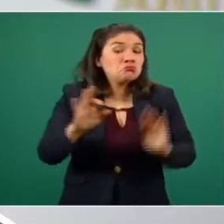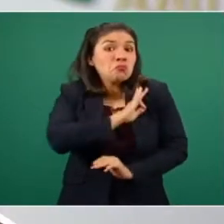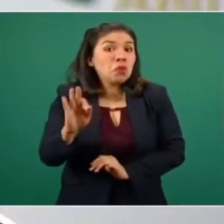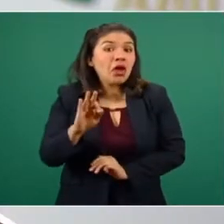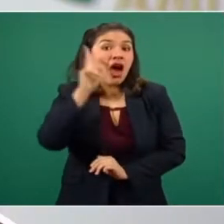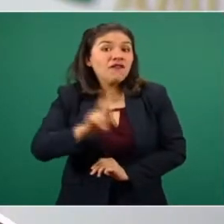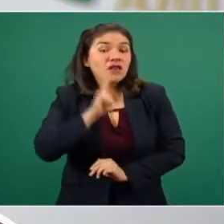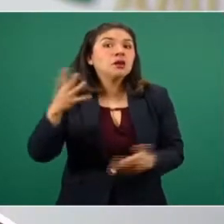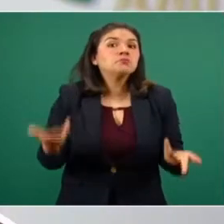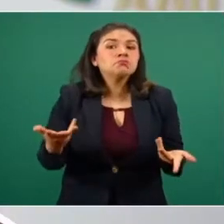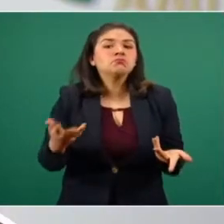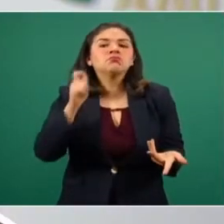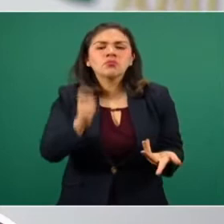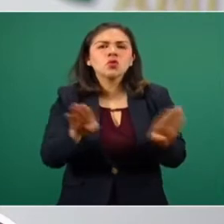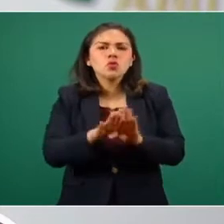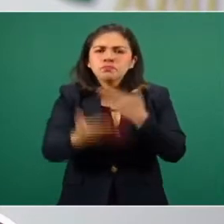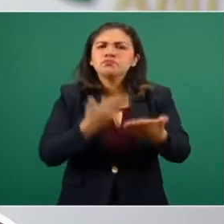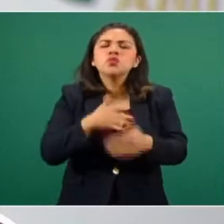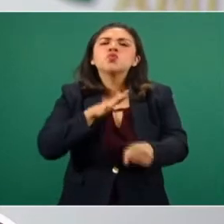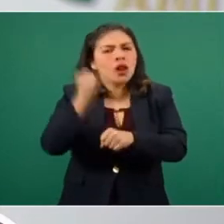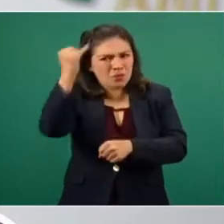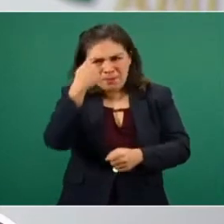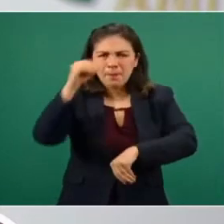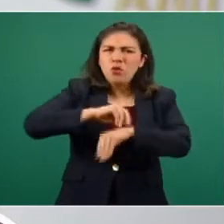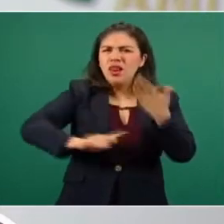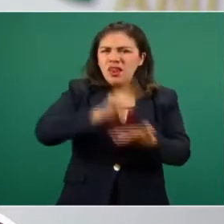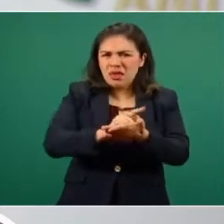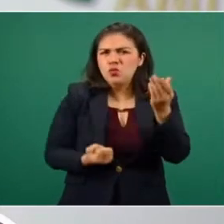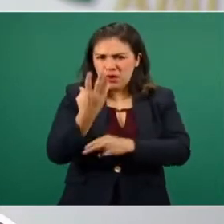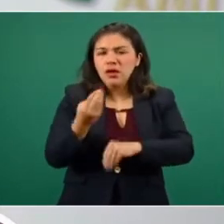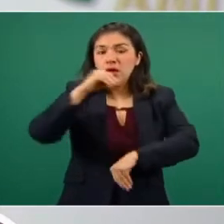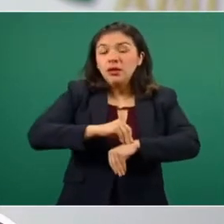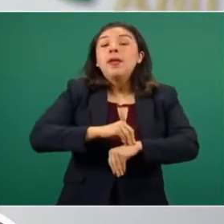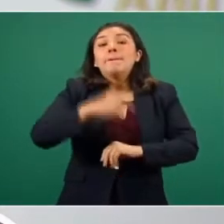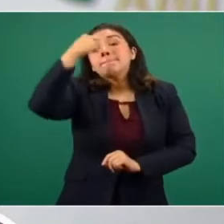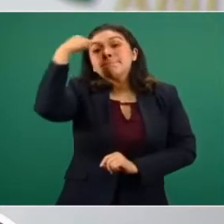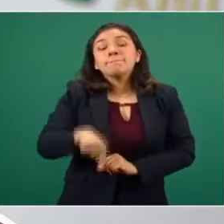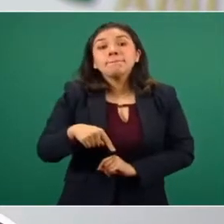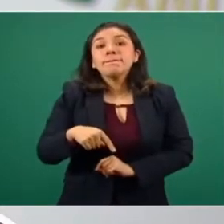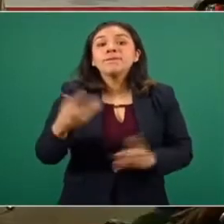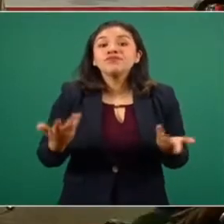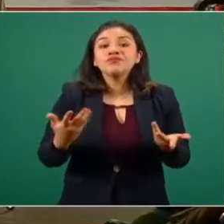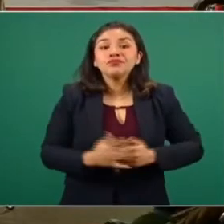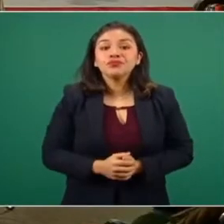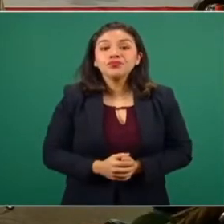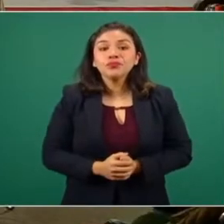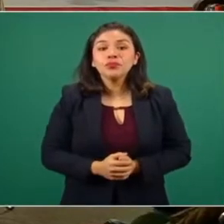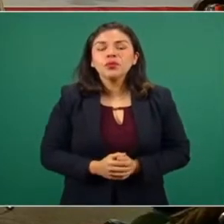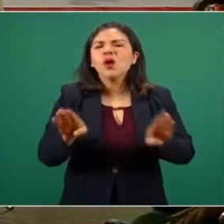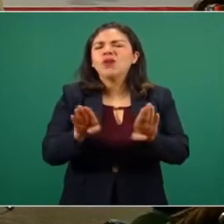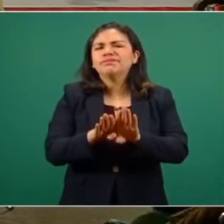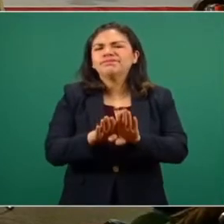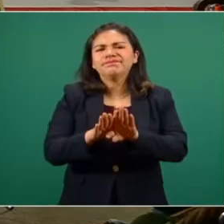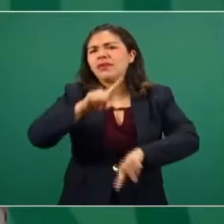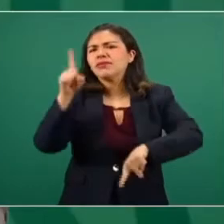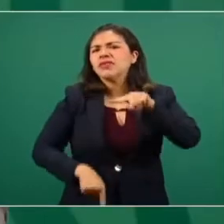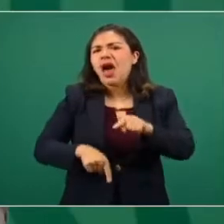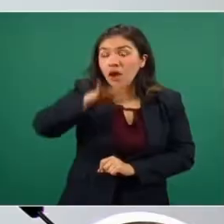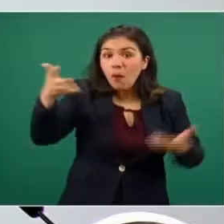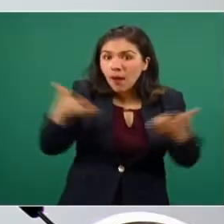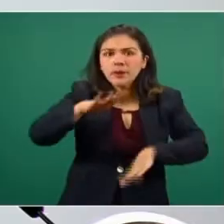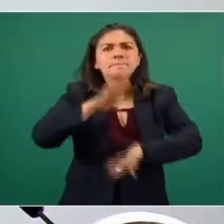mejor presentamos una iniciativa de ley para quitar las